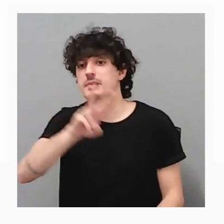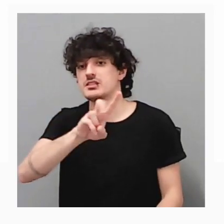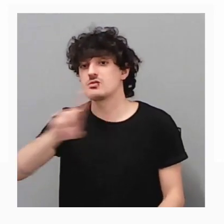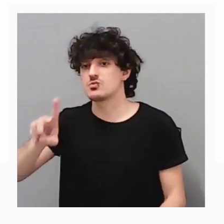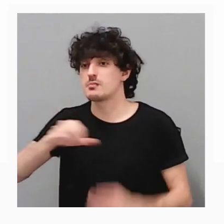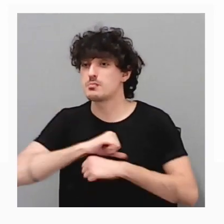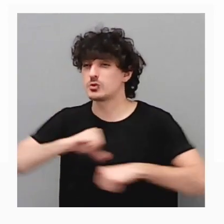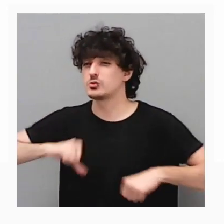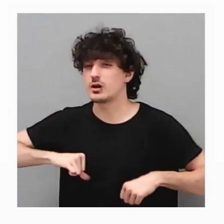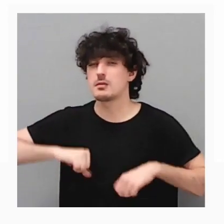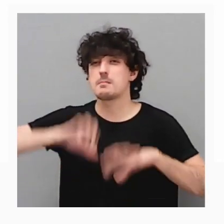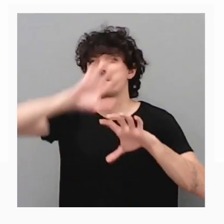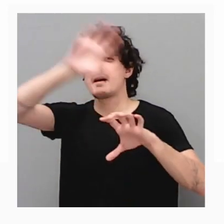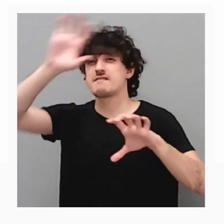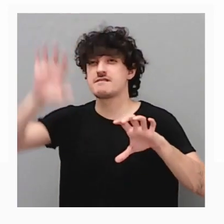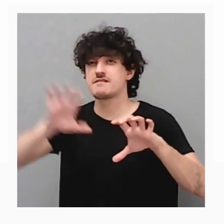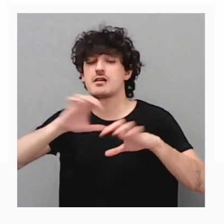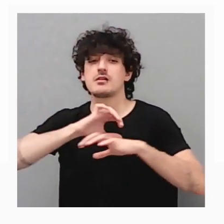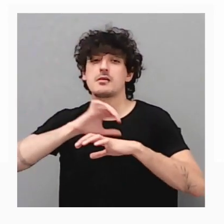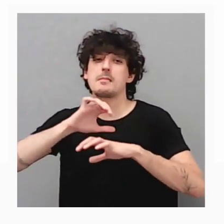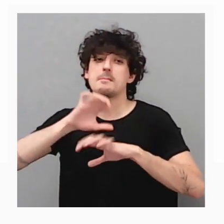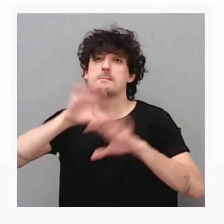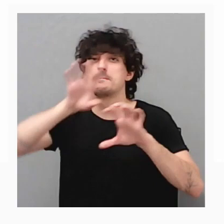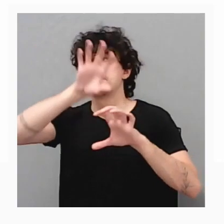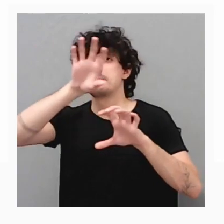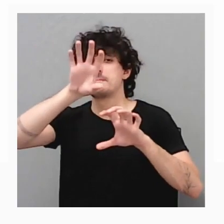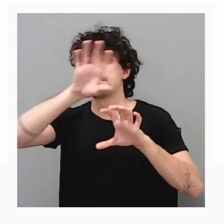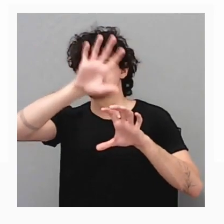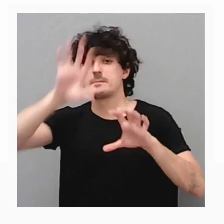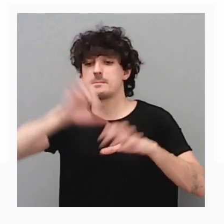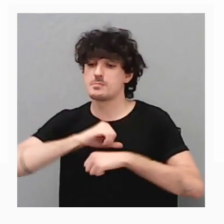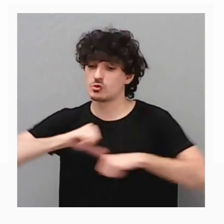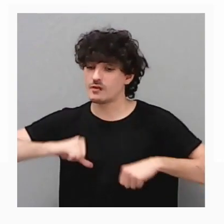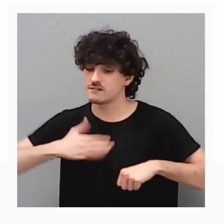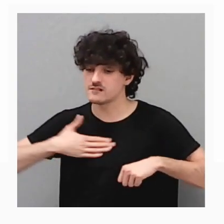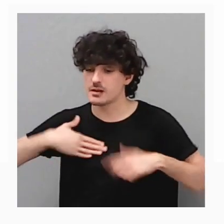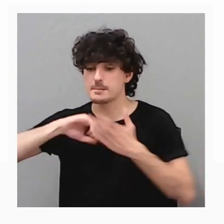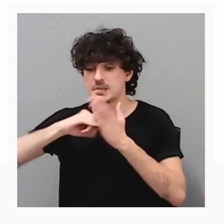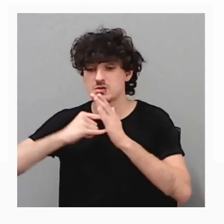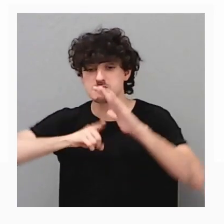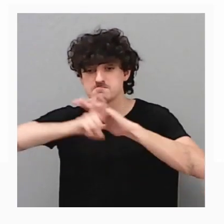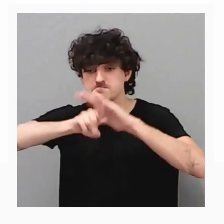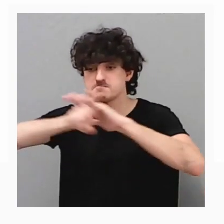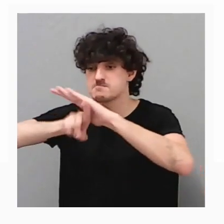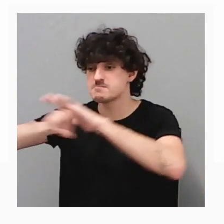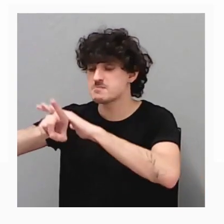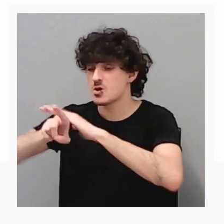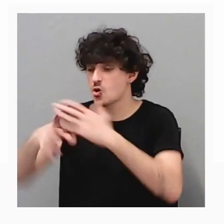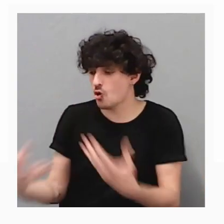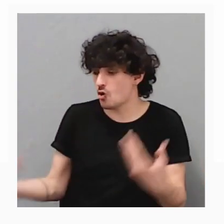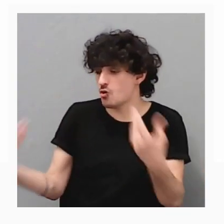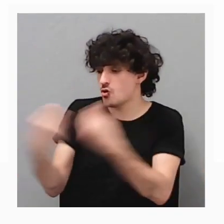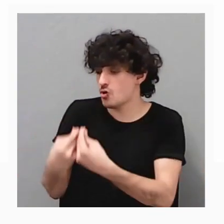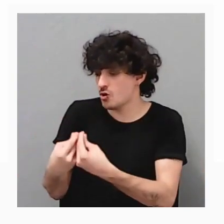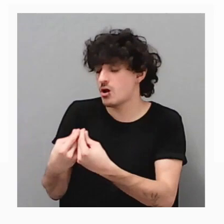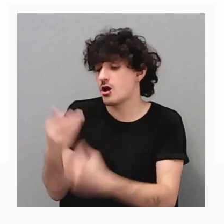12 países del mundo, portugueses que quieren desarrollar la metodología con sus alumnos que están aprendiendo portugués en estos